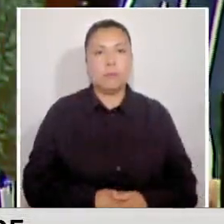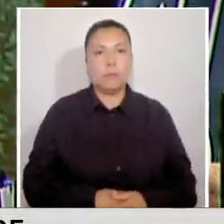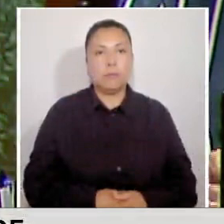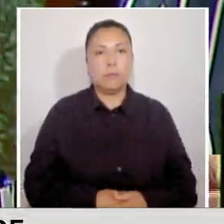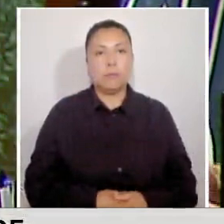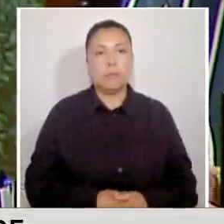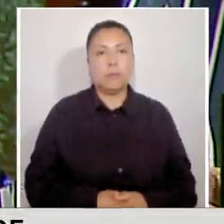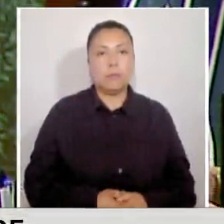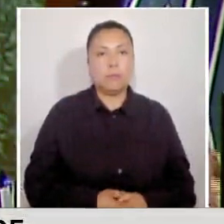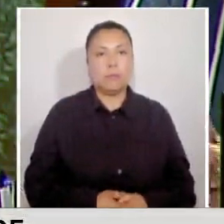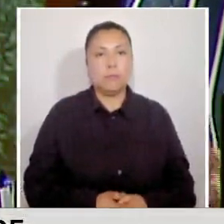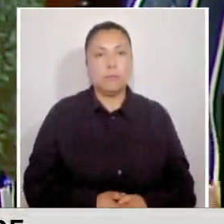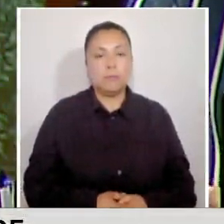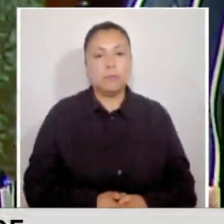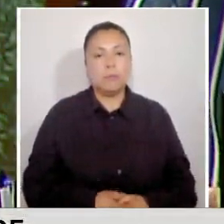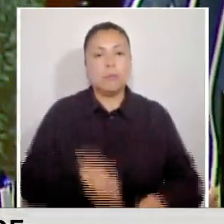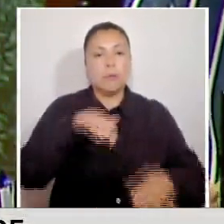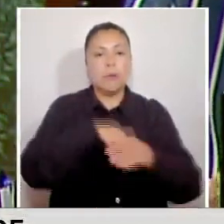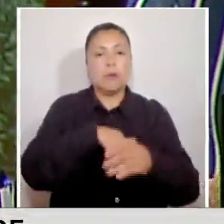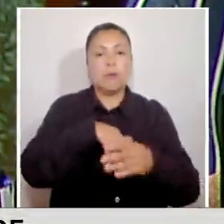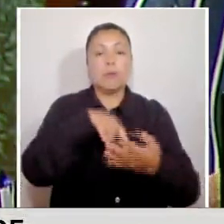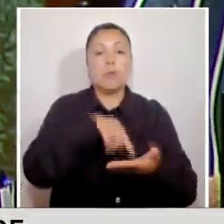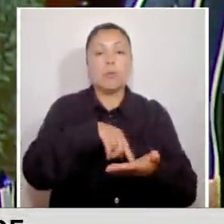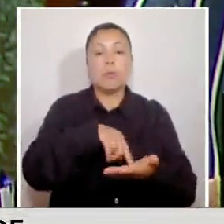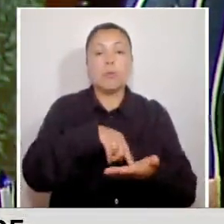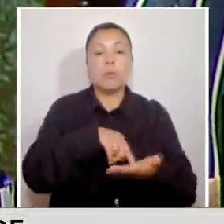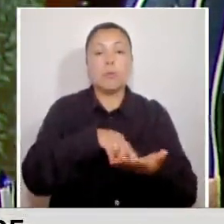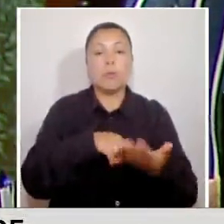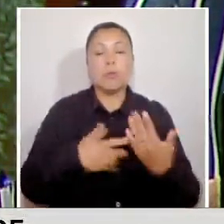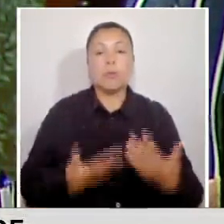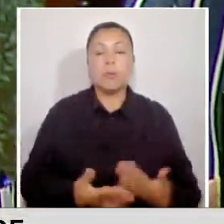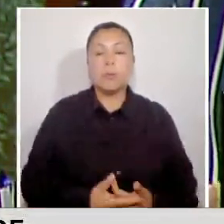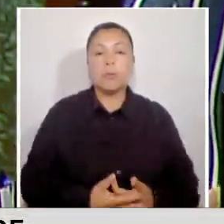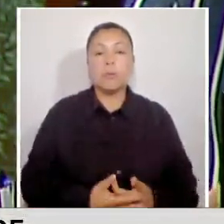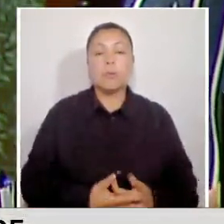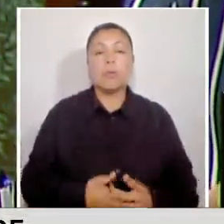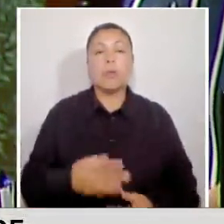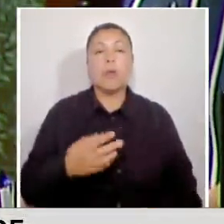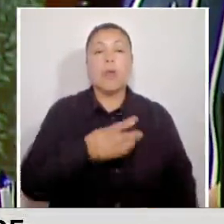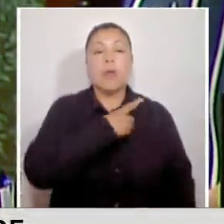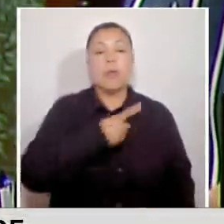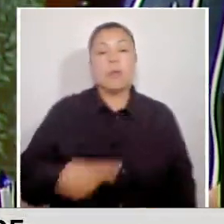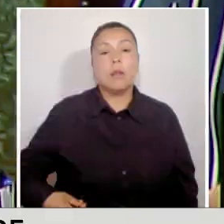aprobado enota diputado interin